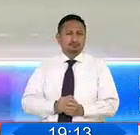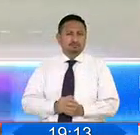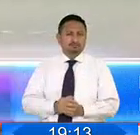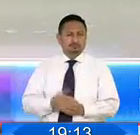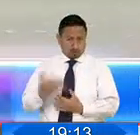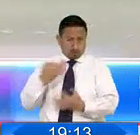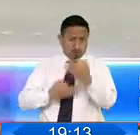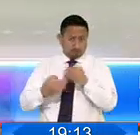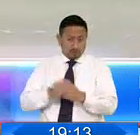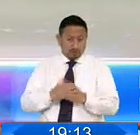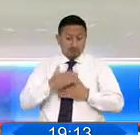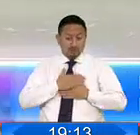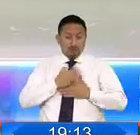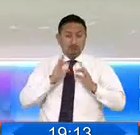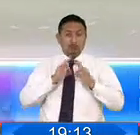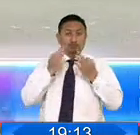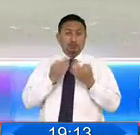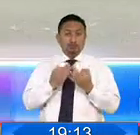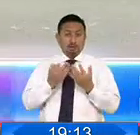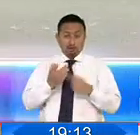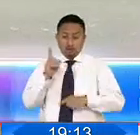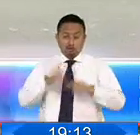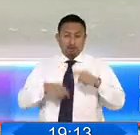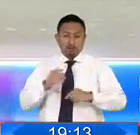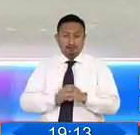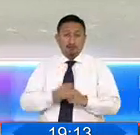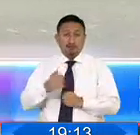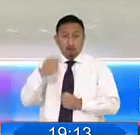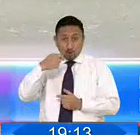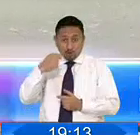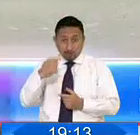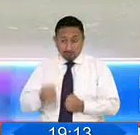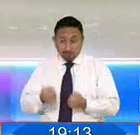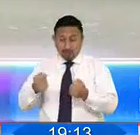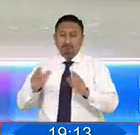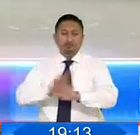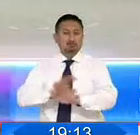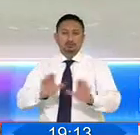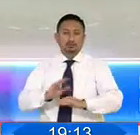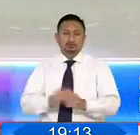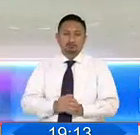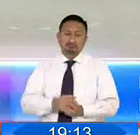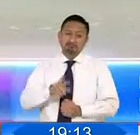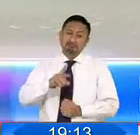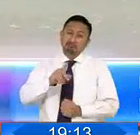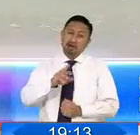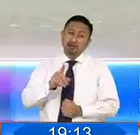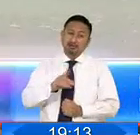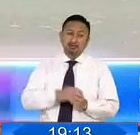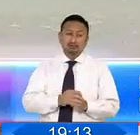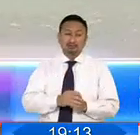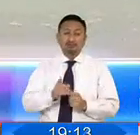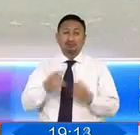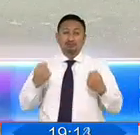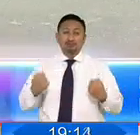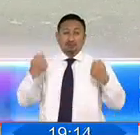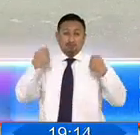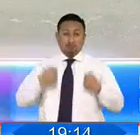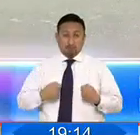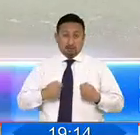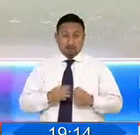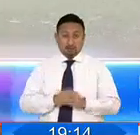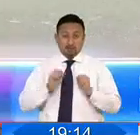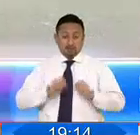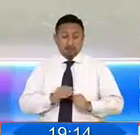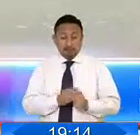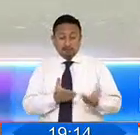porque a nosotros como familiares no nos permiten ingresar ni un plato de comida, tal vez a veces una prenda de vez en cuando ellos nos dejan